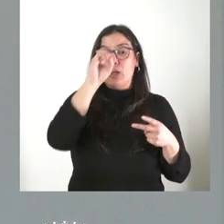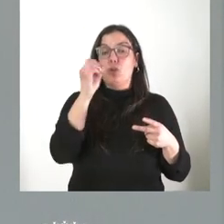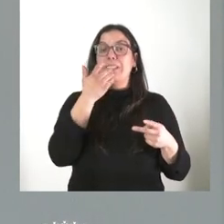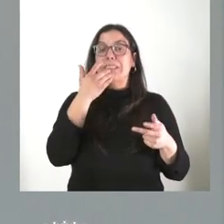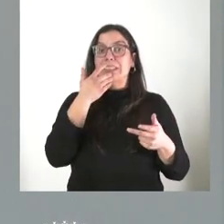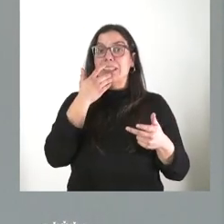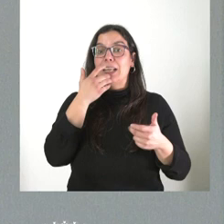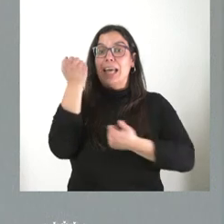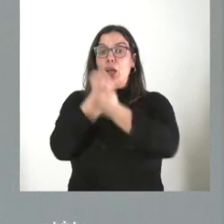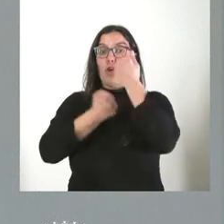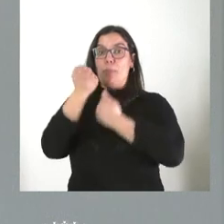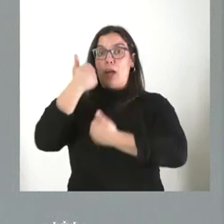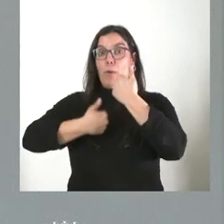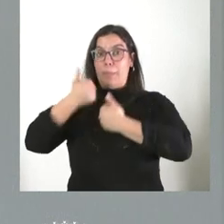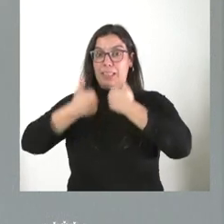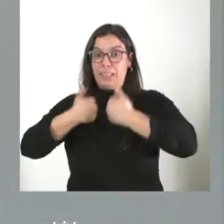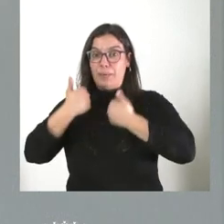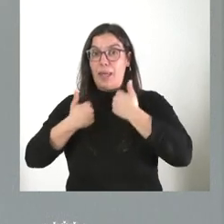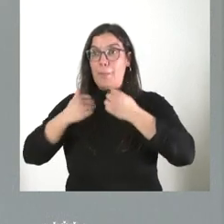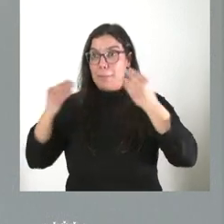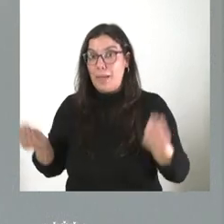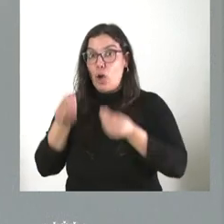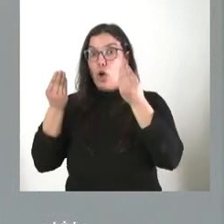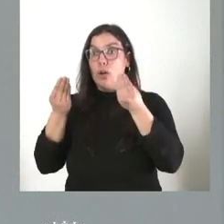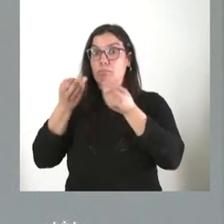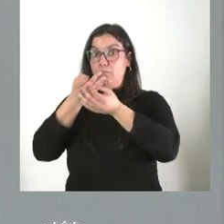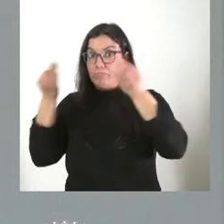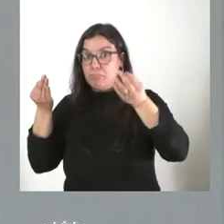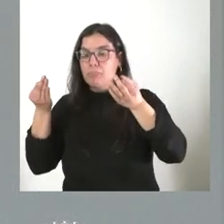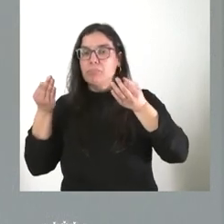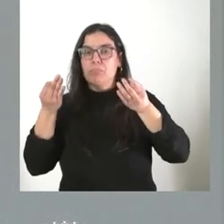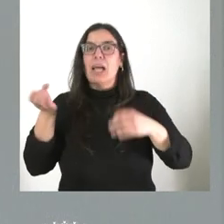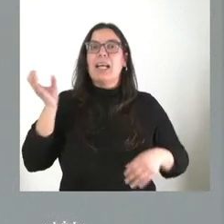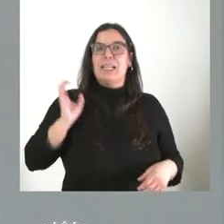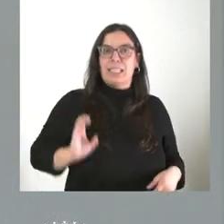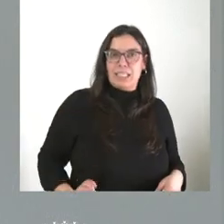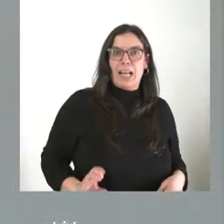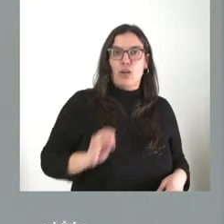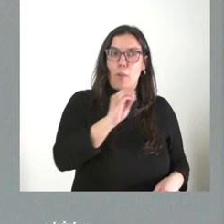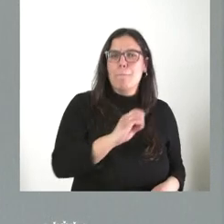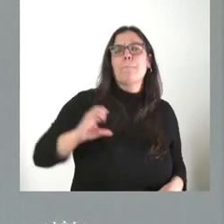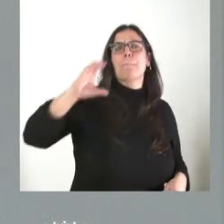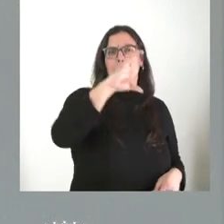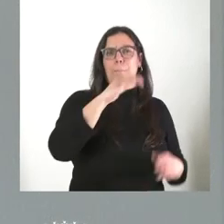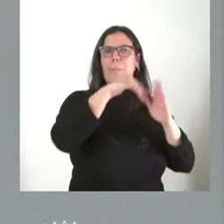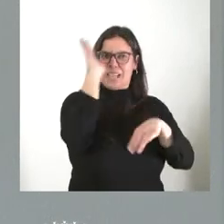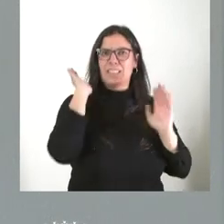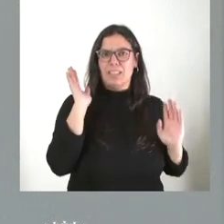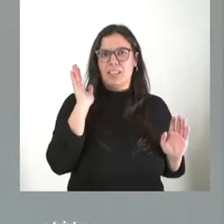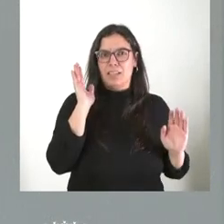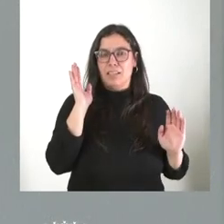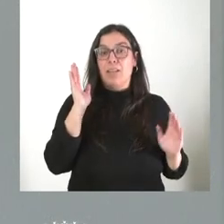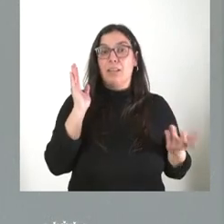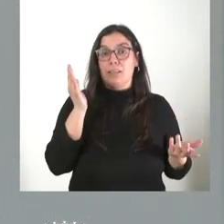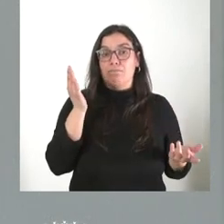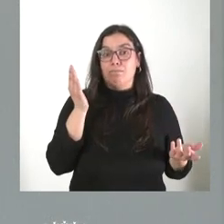competitividad de la economía española hubiera mejorado los salarios hubieran incrementado incluso más y